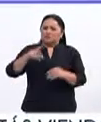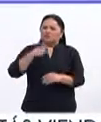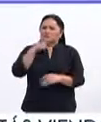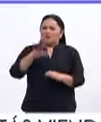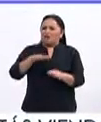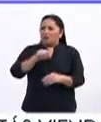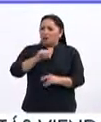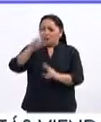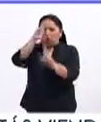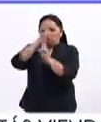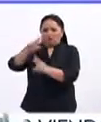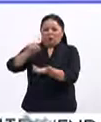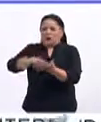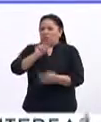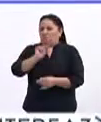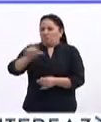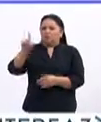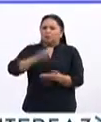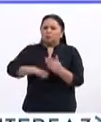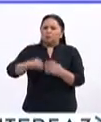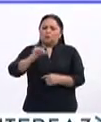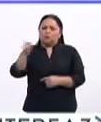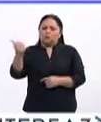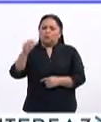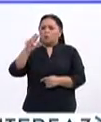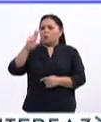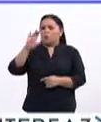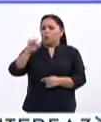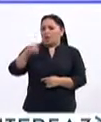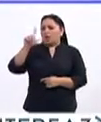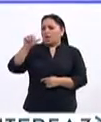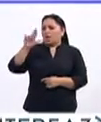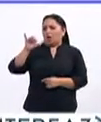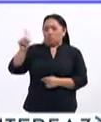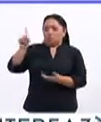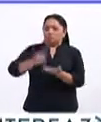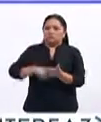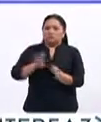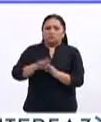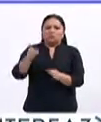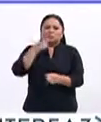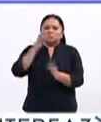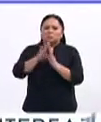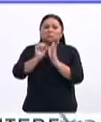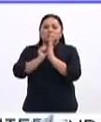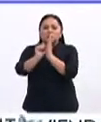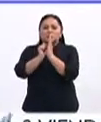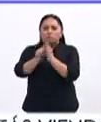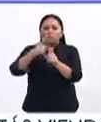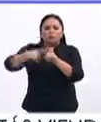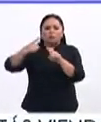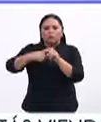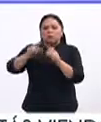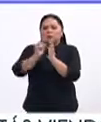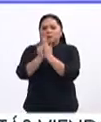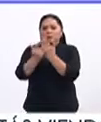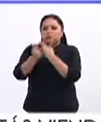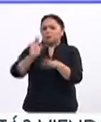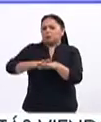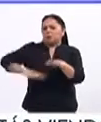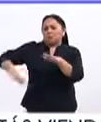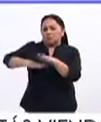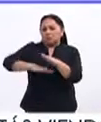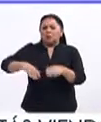pequeños homenajes que son fabulosos. Hay uno a Darío, a Rubén Darío, en donde te describe a Rubén Darío con sus símbolos esenciales, con sus libros